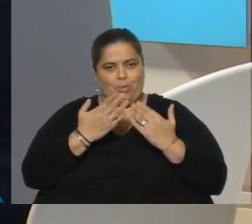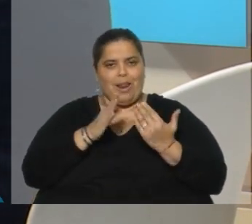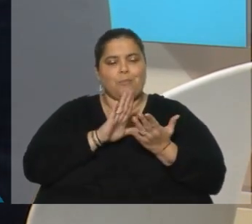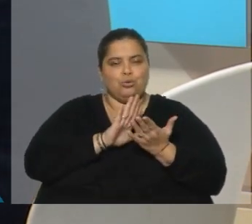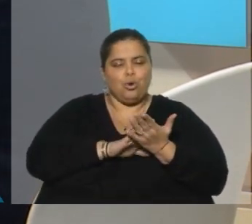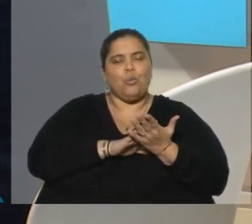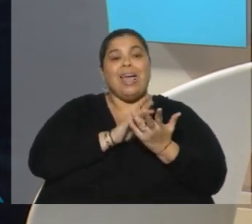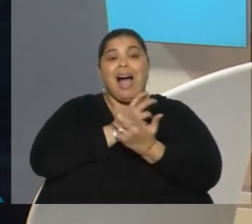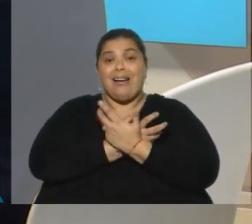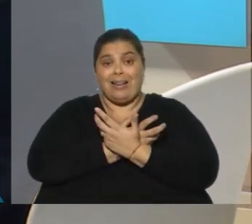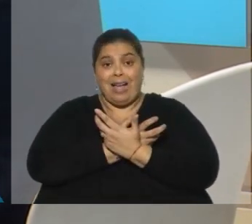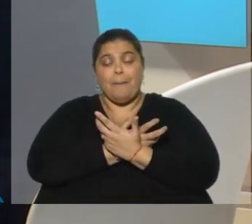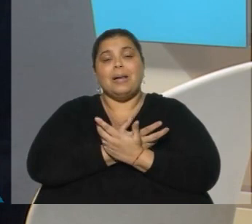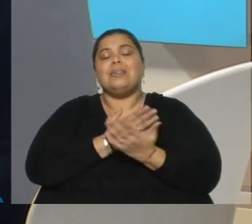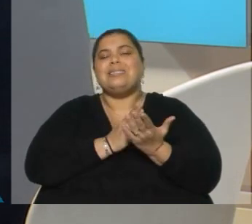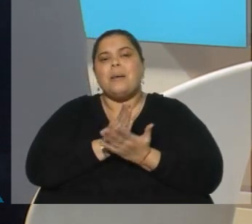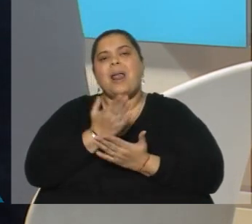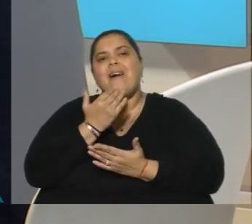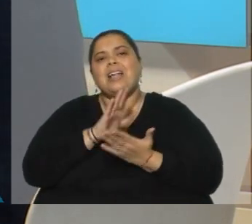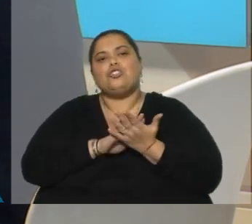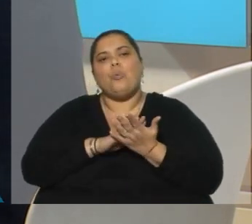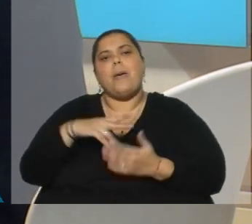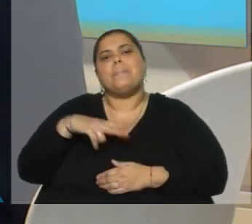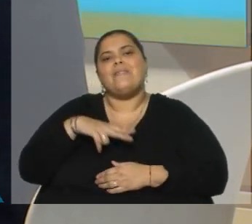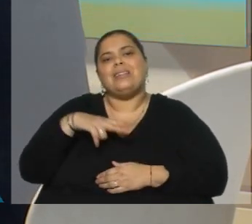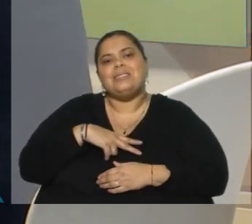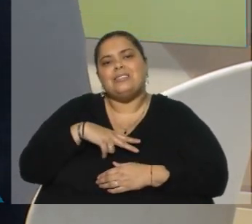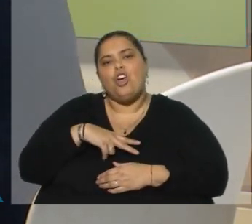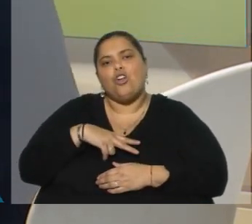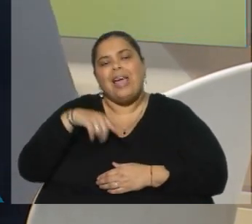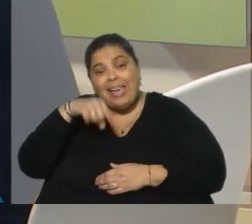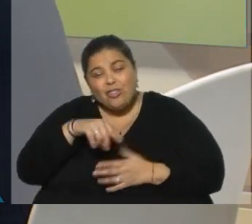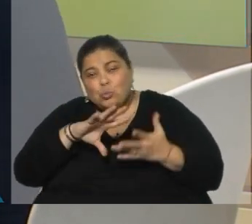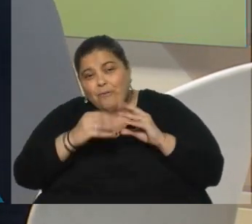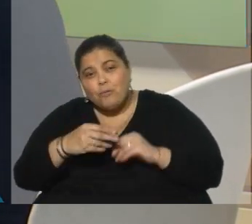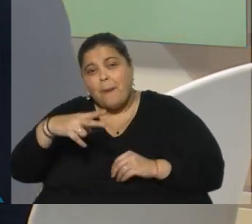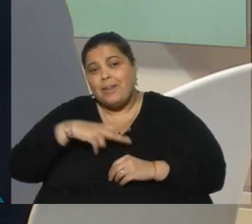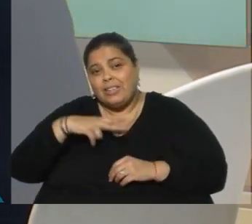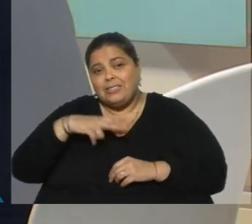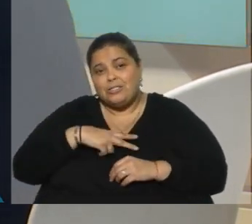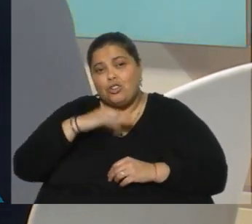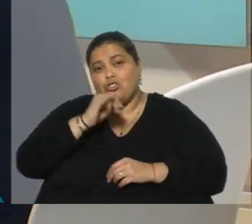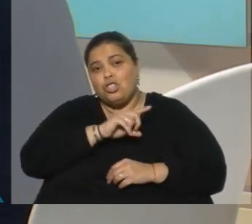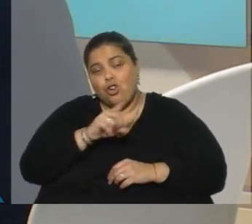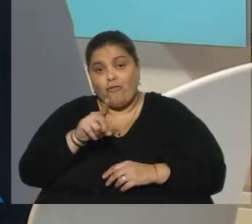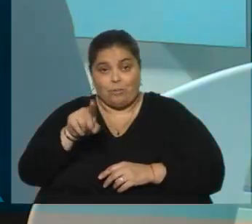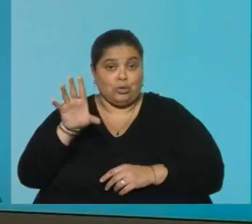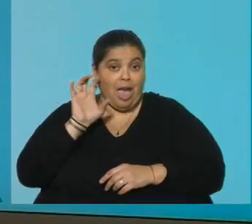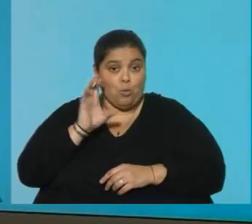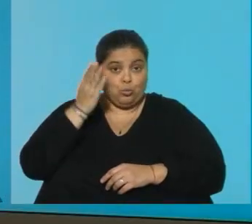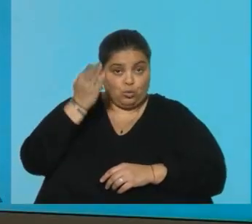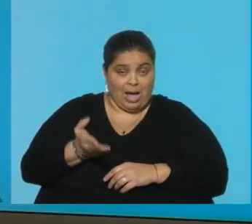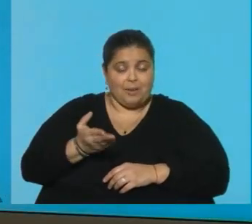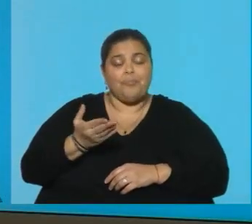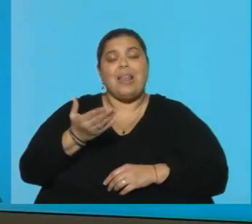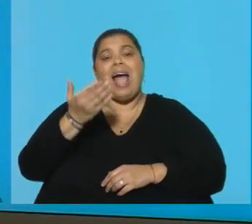sus negocios, del tema de la privatización. ¿Se va a privatizar? ¿Esto es una privatización? Pero vamos a escuchar, si me permite, Alejandro